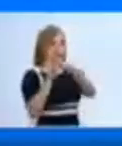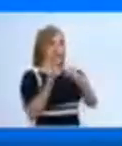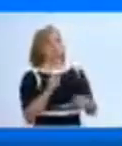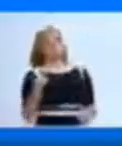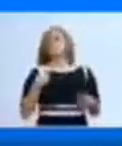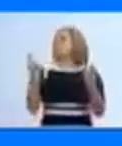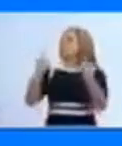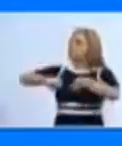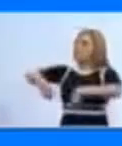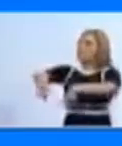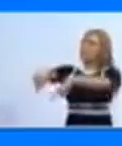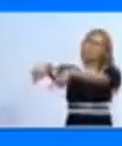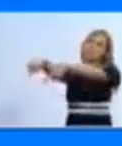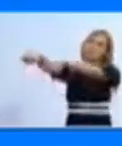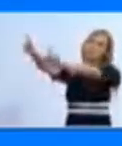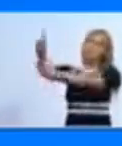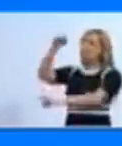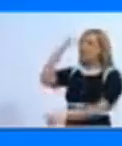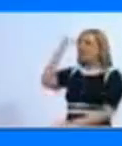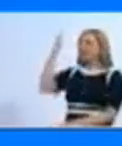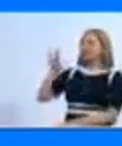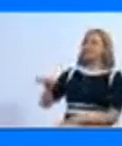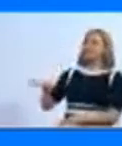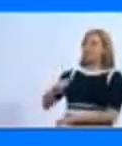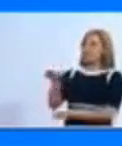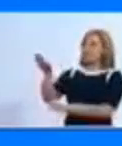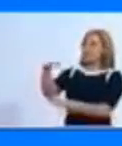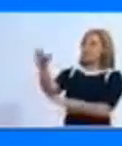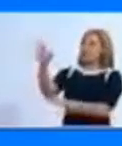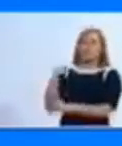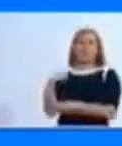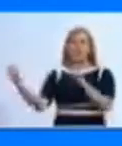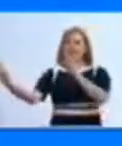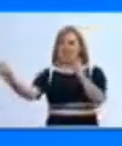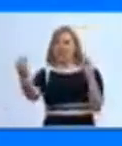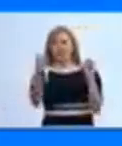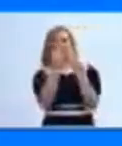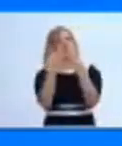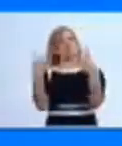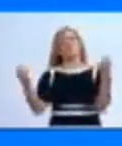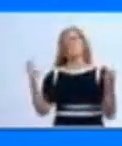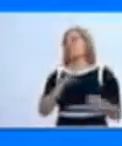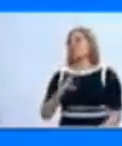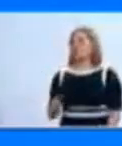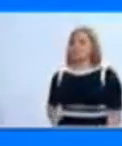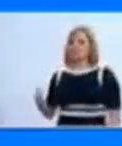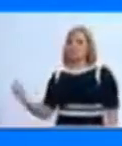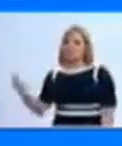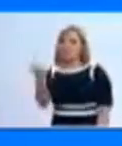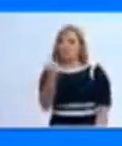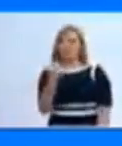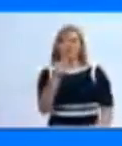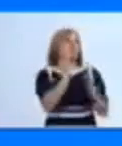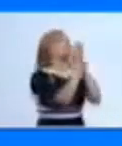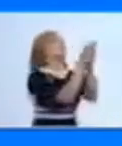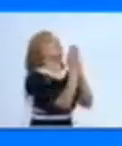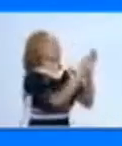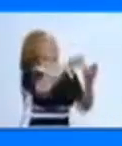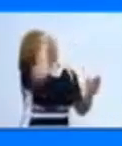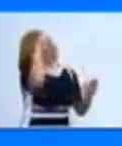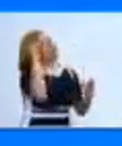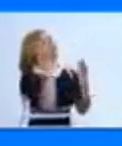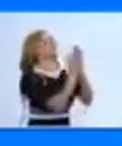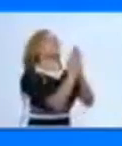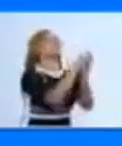Imagínense ustedes este ser tan despreciable, el cual prometió y juró que él iba a ser diferente, que